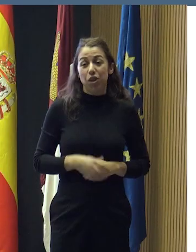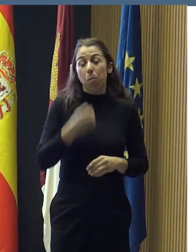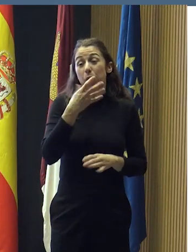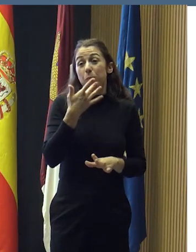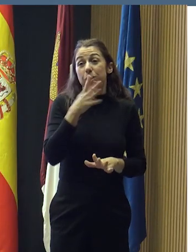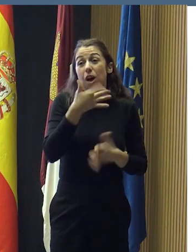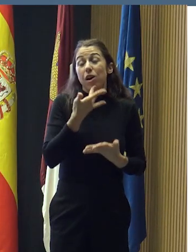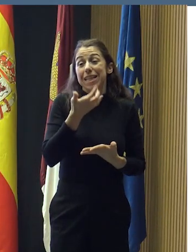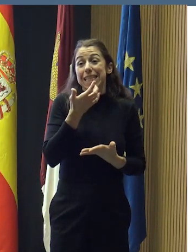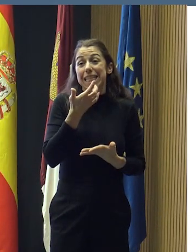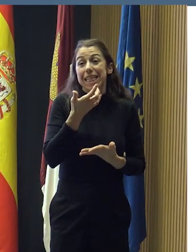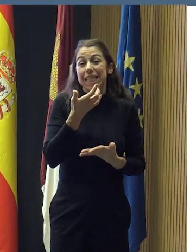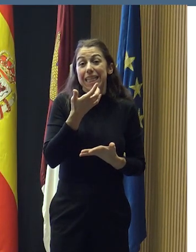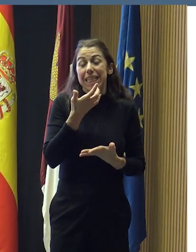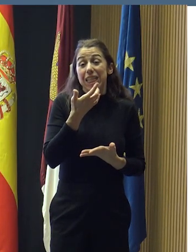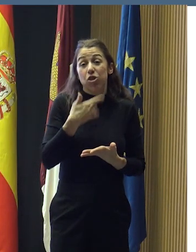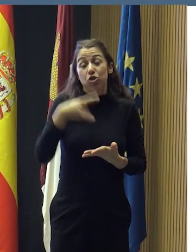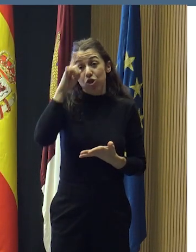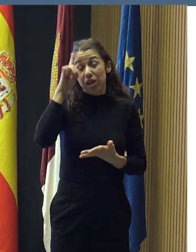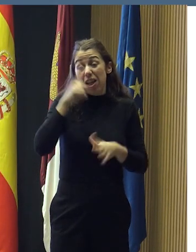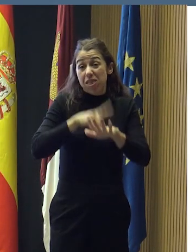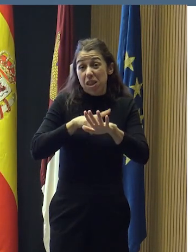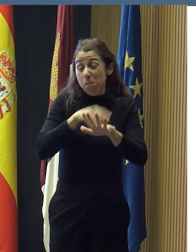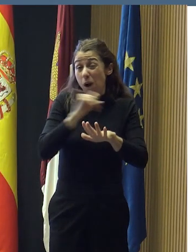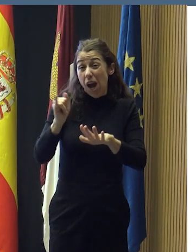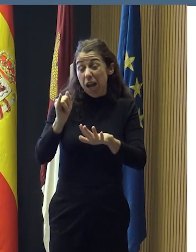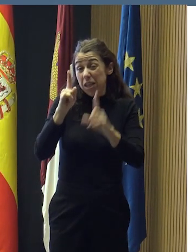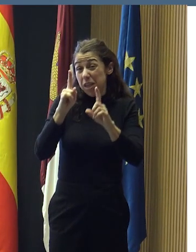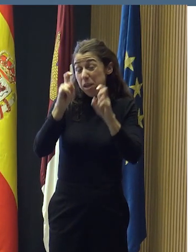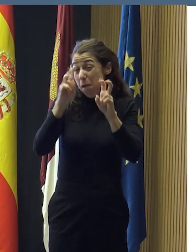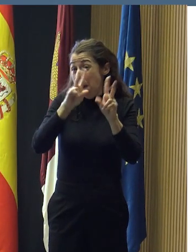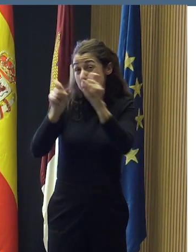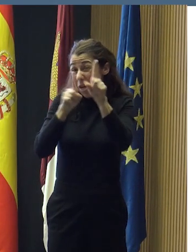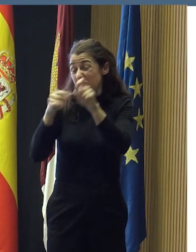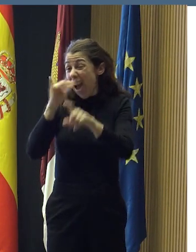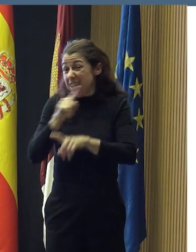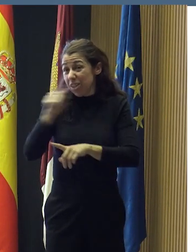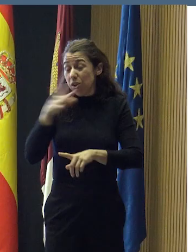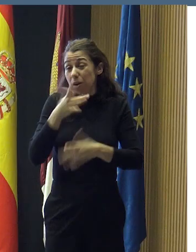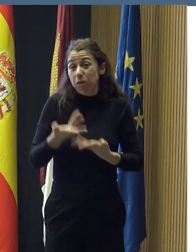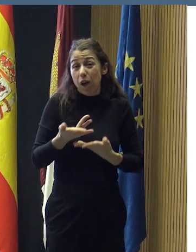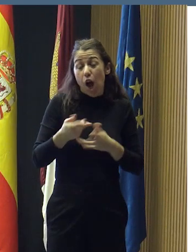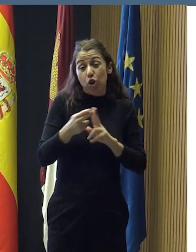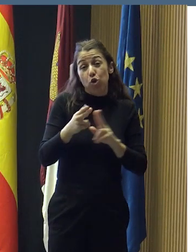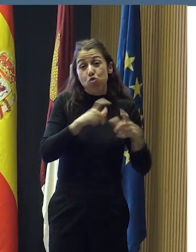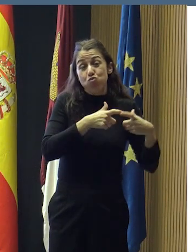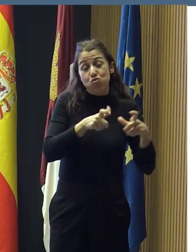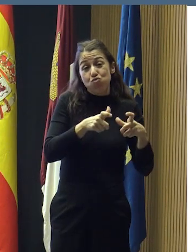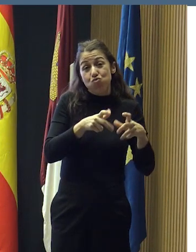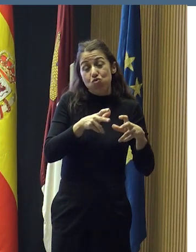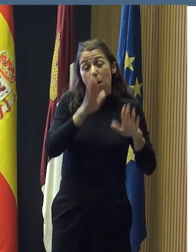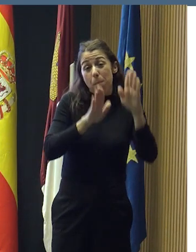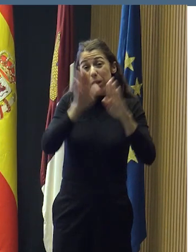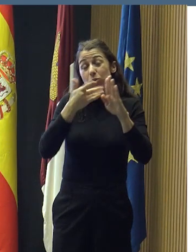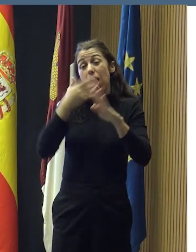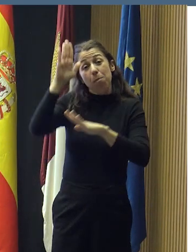Bueno, pues ahora no sé si tenemos un poco de tiempo para hacer algunas preguntas, ¿no? Vamos a pasar al turno de preguntas.